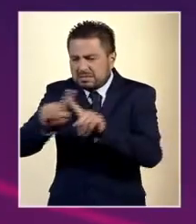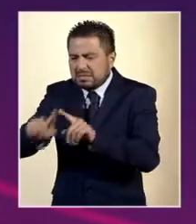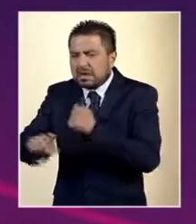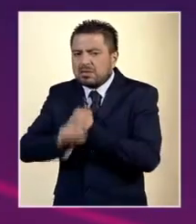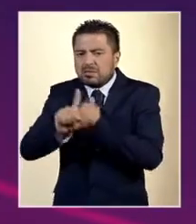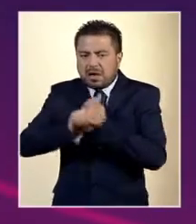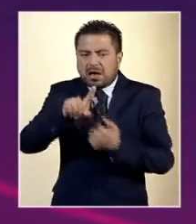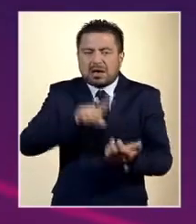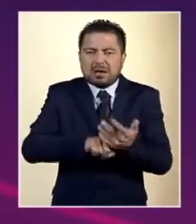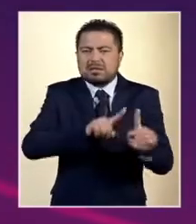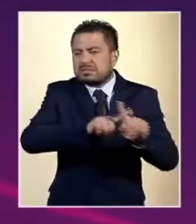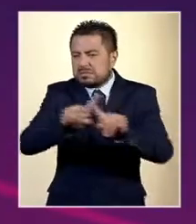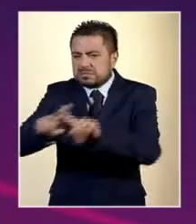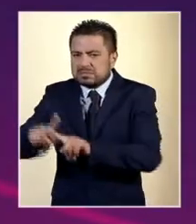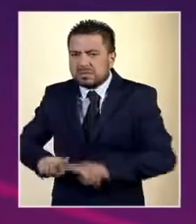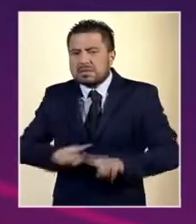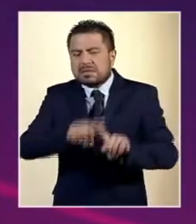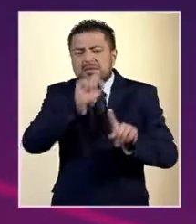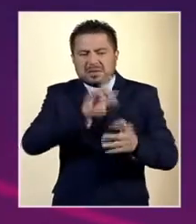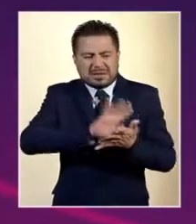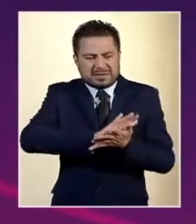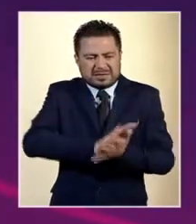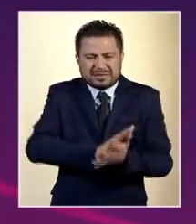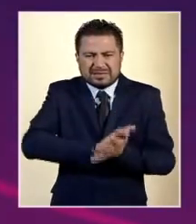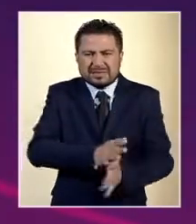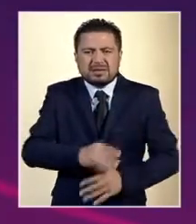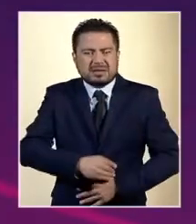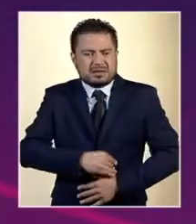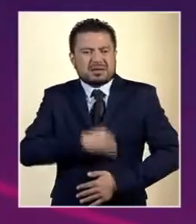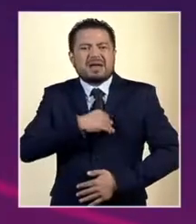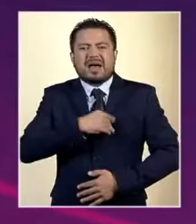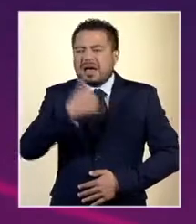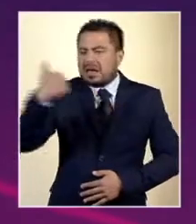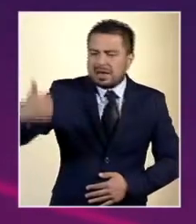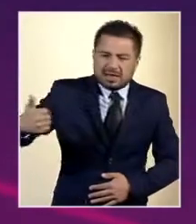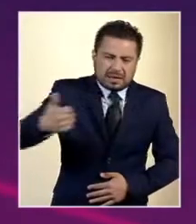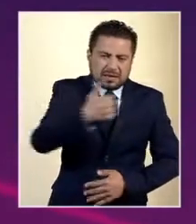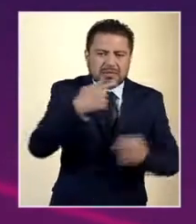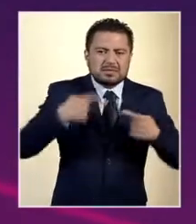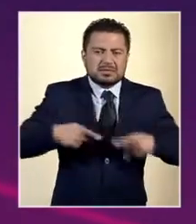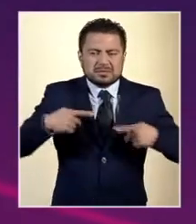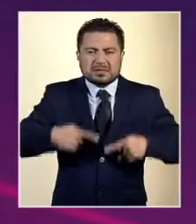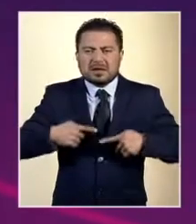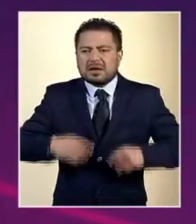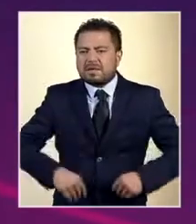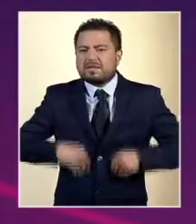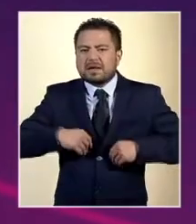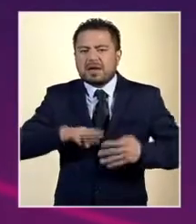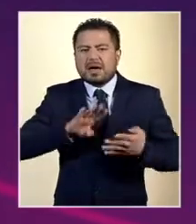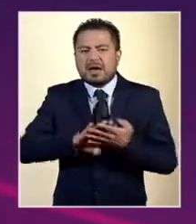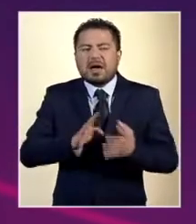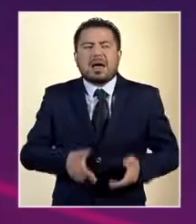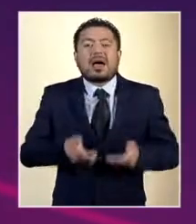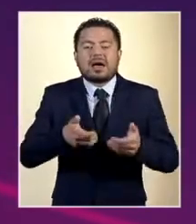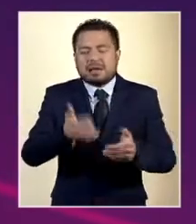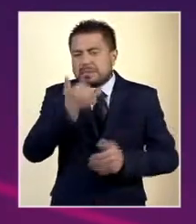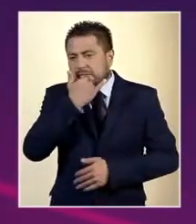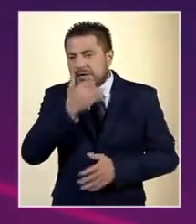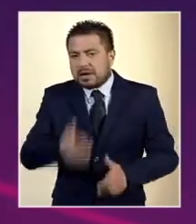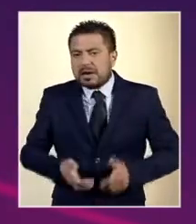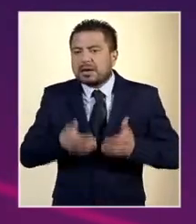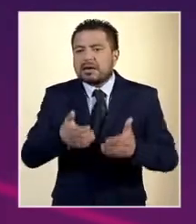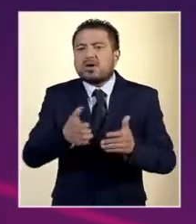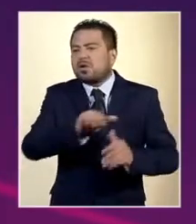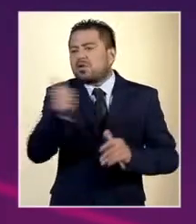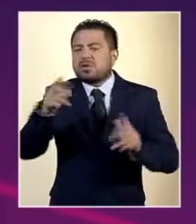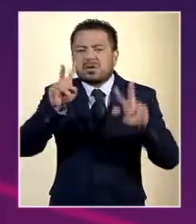problemáticas y las diversas discriminaciones que vive cada una de las personas que vive en calle, ¿no? Y otro de los temas